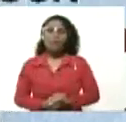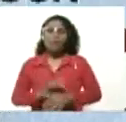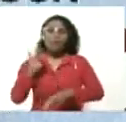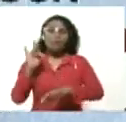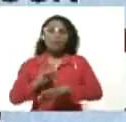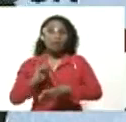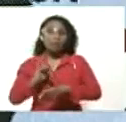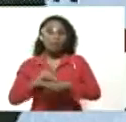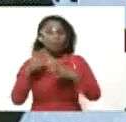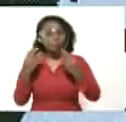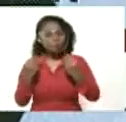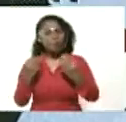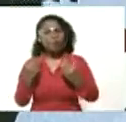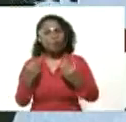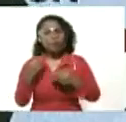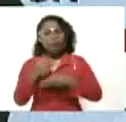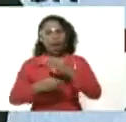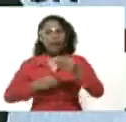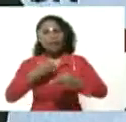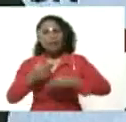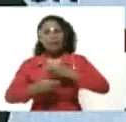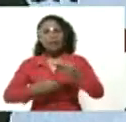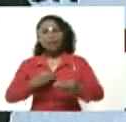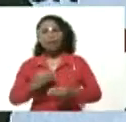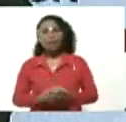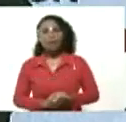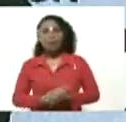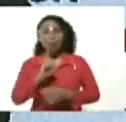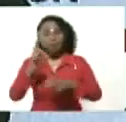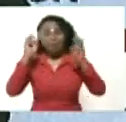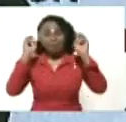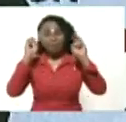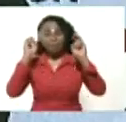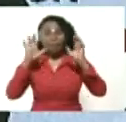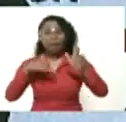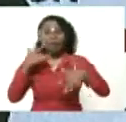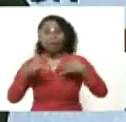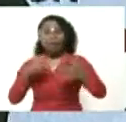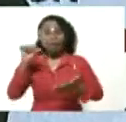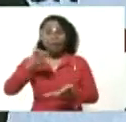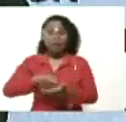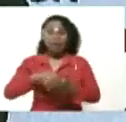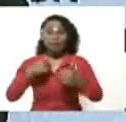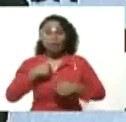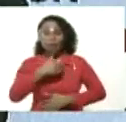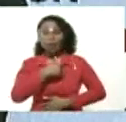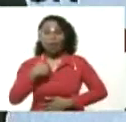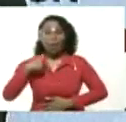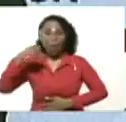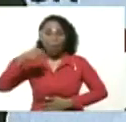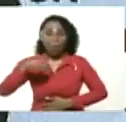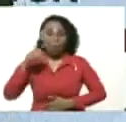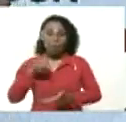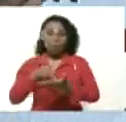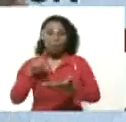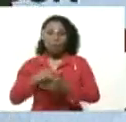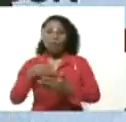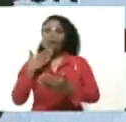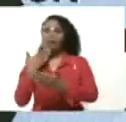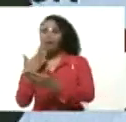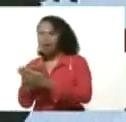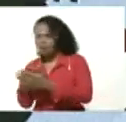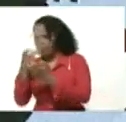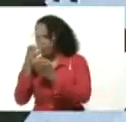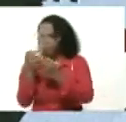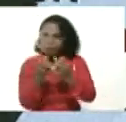tanto, y esto es uno de los elementos centrales por los cuales yo quería estar aquí hoy y darles las gracias por invitarme a